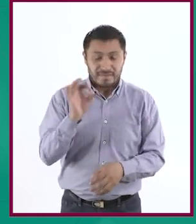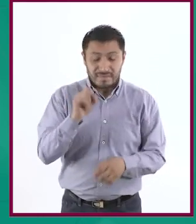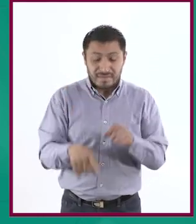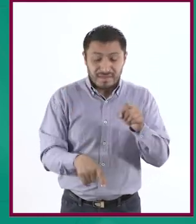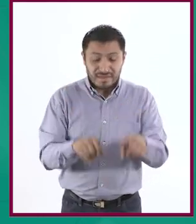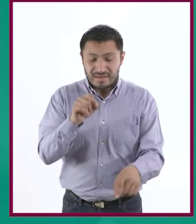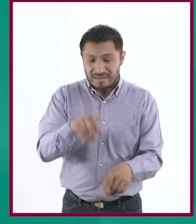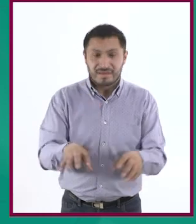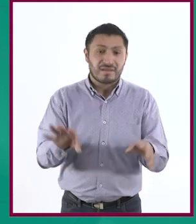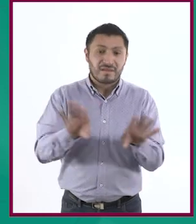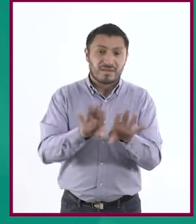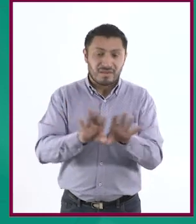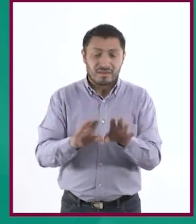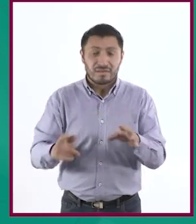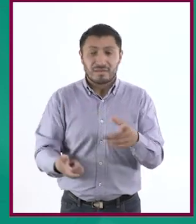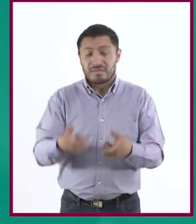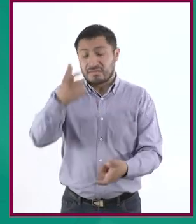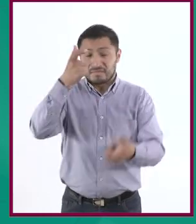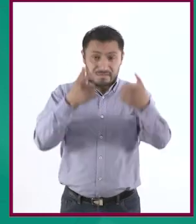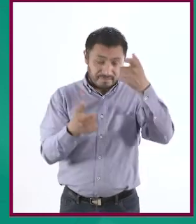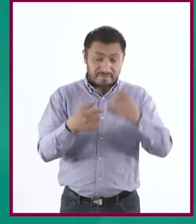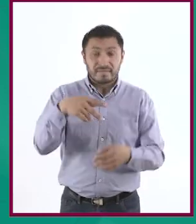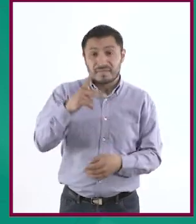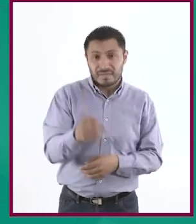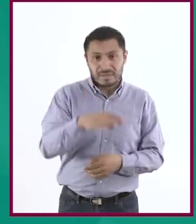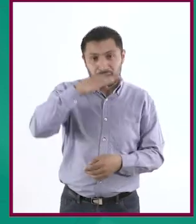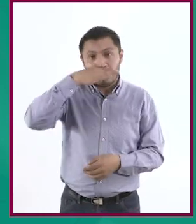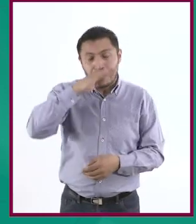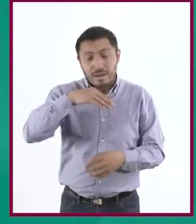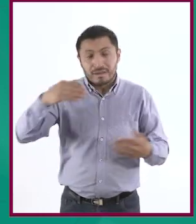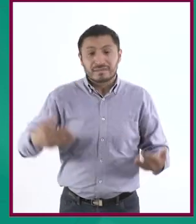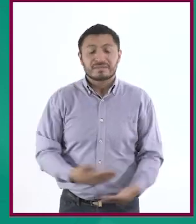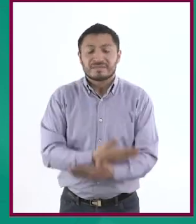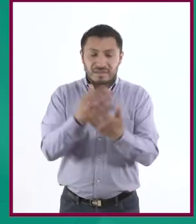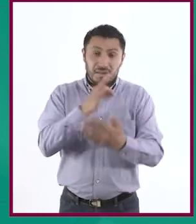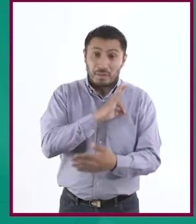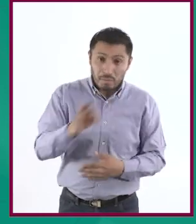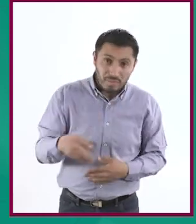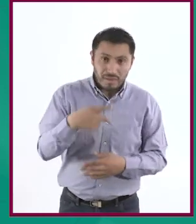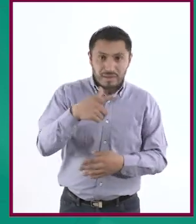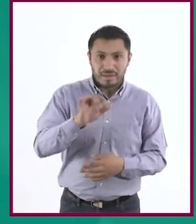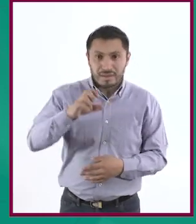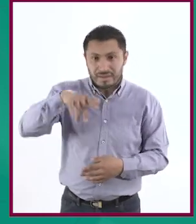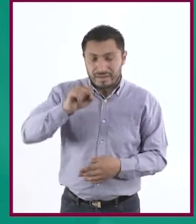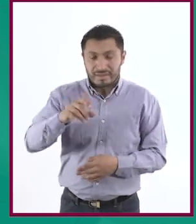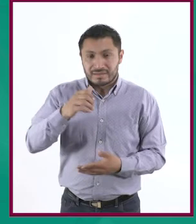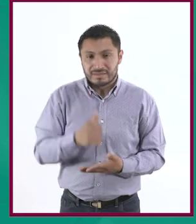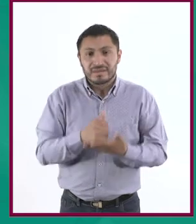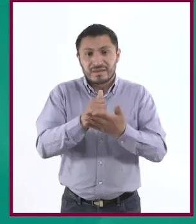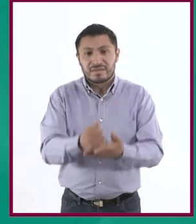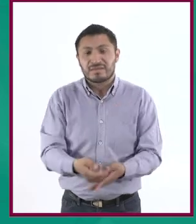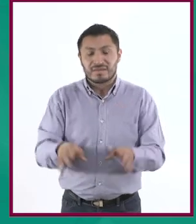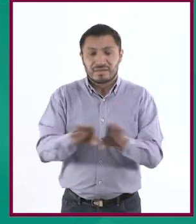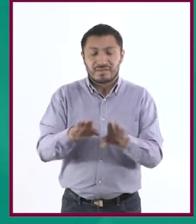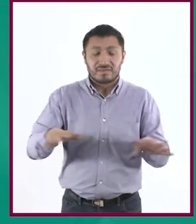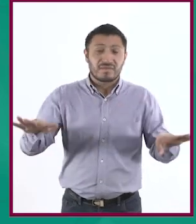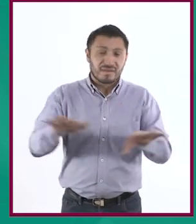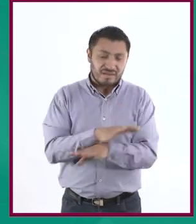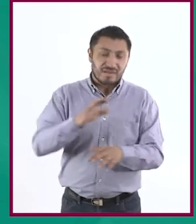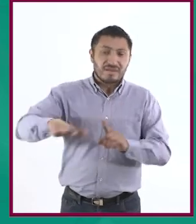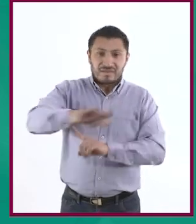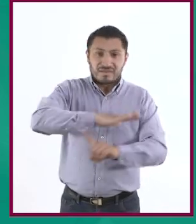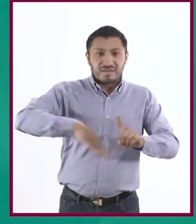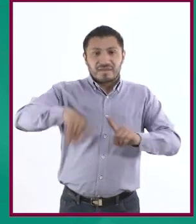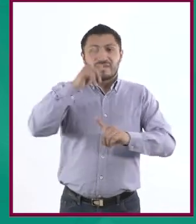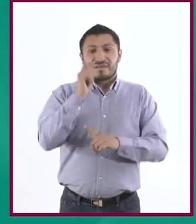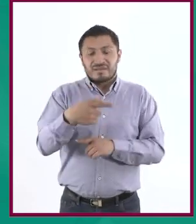paquete tecnológico muy costoso, pero los maíces nativos pueden tener genes que nos permitan contender con el cambio climático,